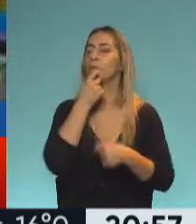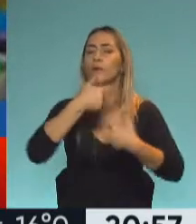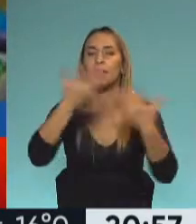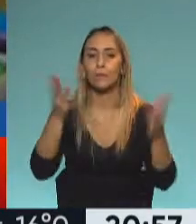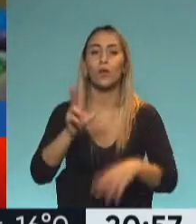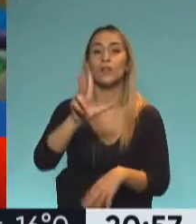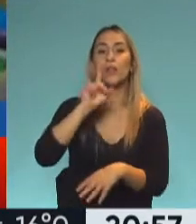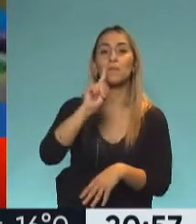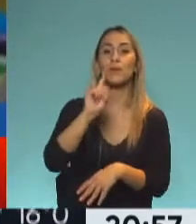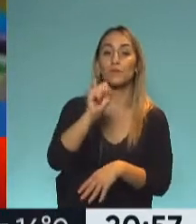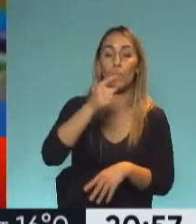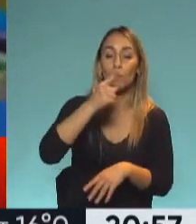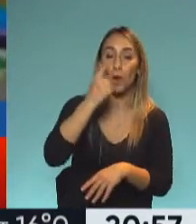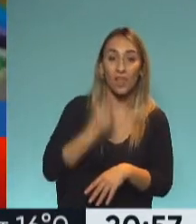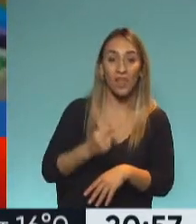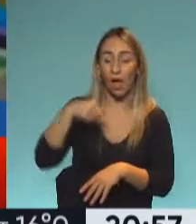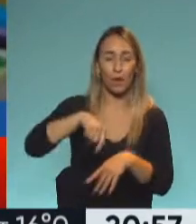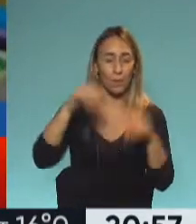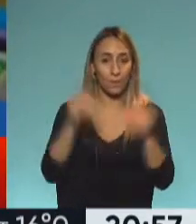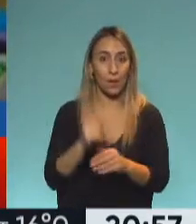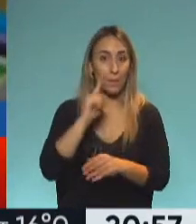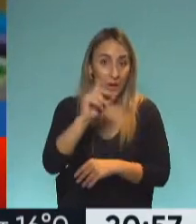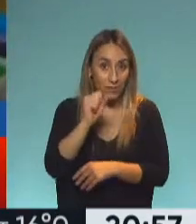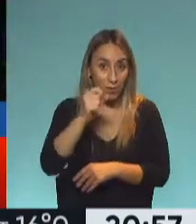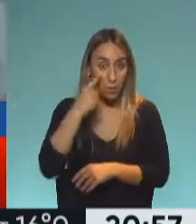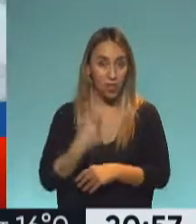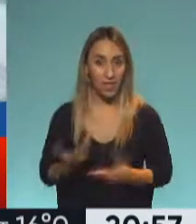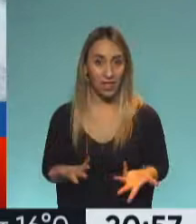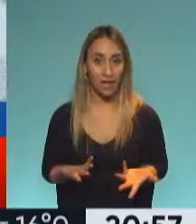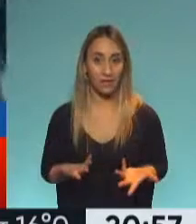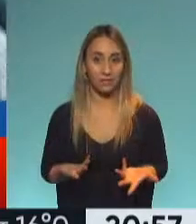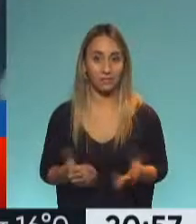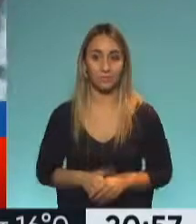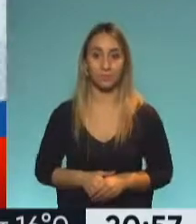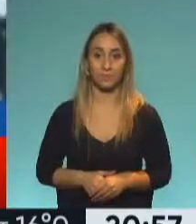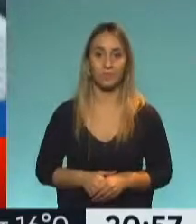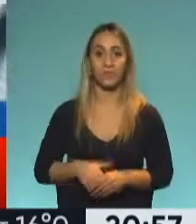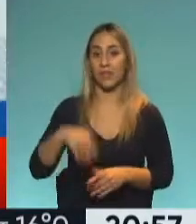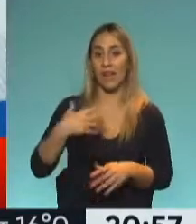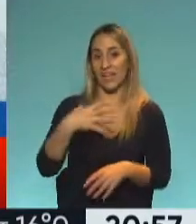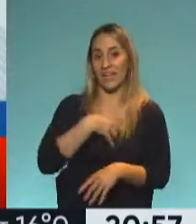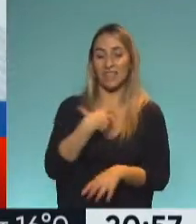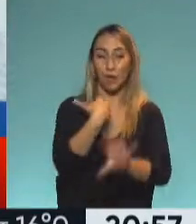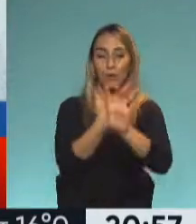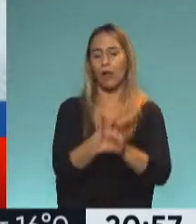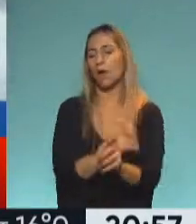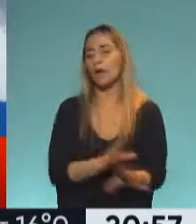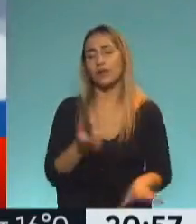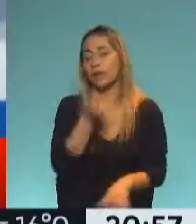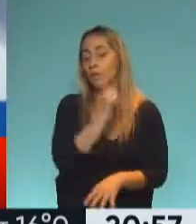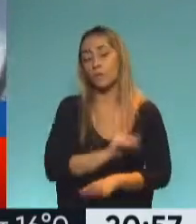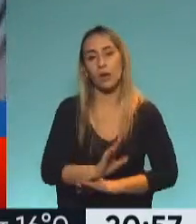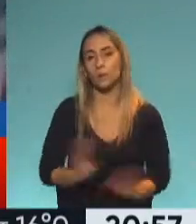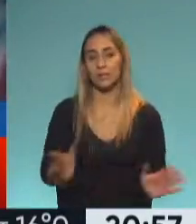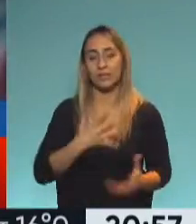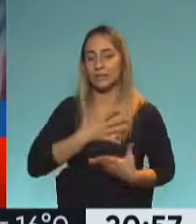decirte 3.000 pesos por día, hoy vas a vender 1.000. Esa es la realidad. Con las clases virtuales horrible, no me gusta para nada, me